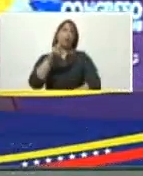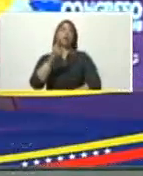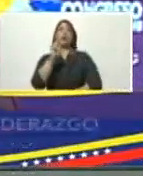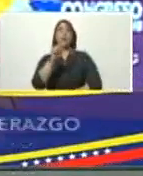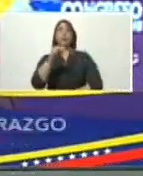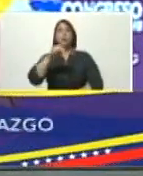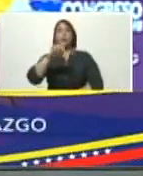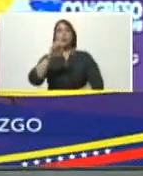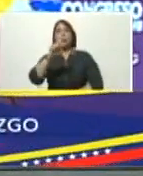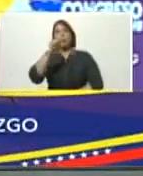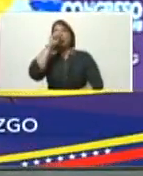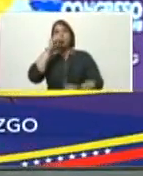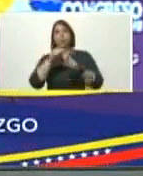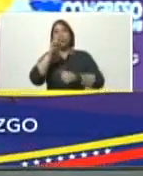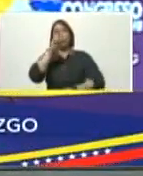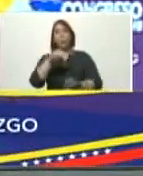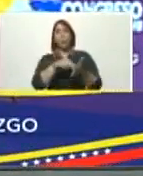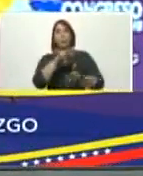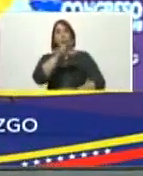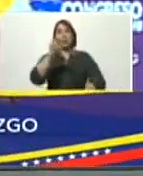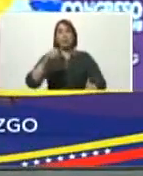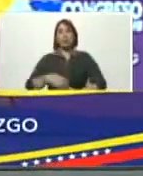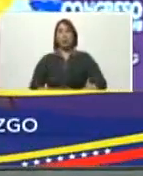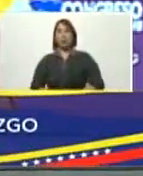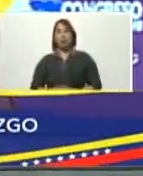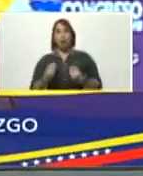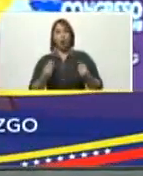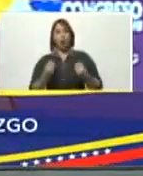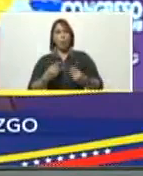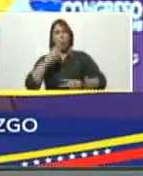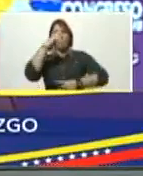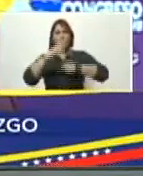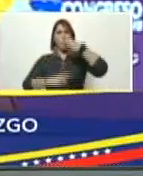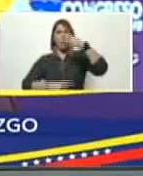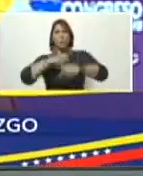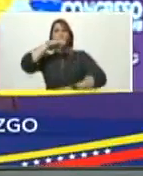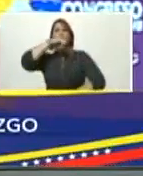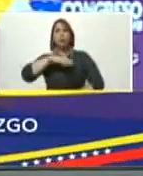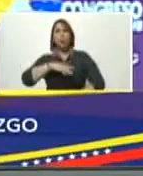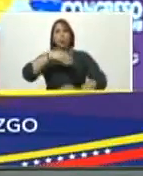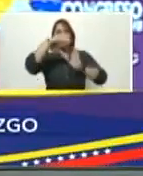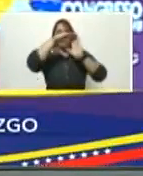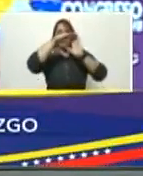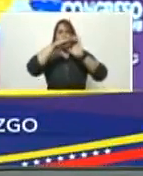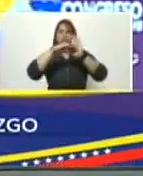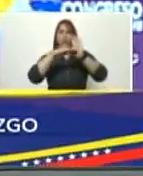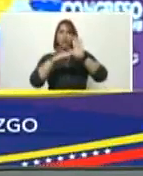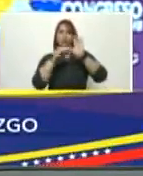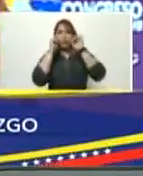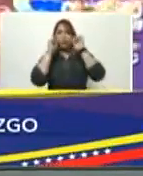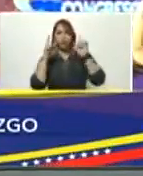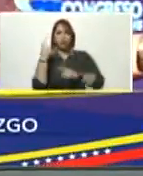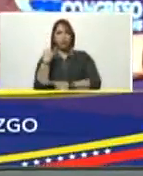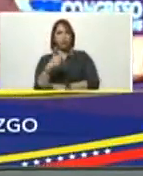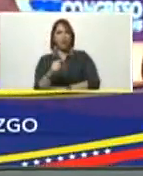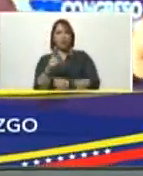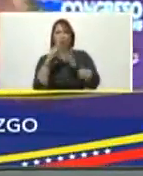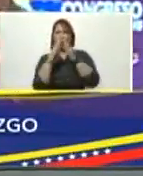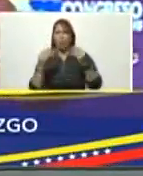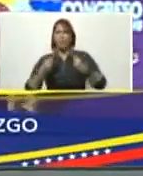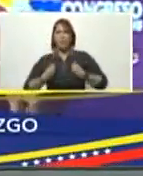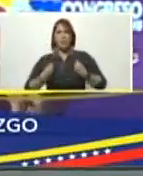TR.net rumbo al 2030 como programa histórica y el impacto que eso tiene en toda la